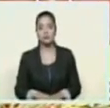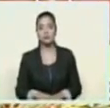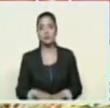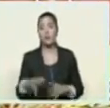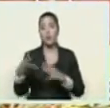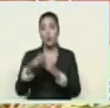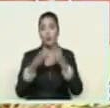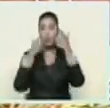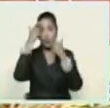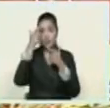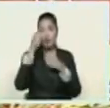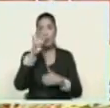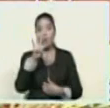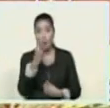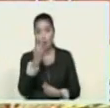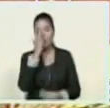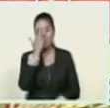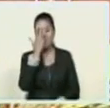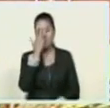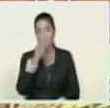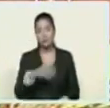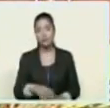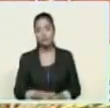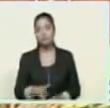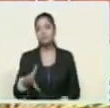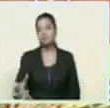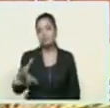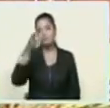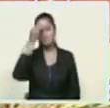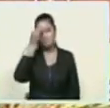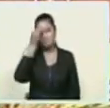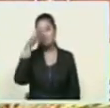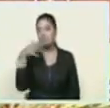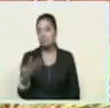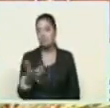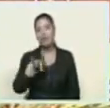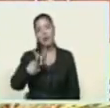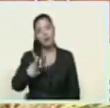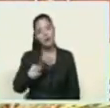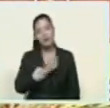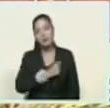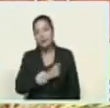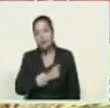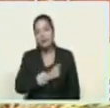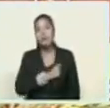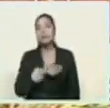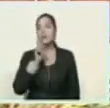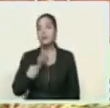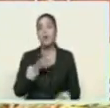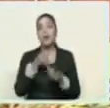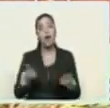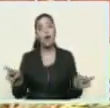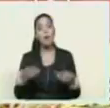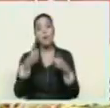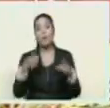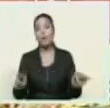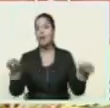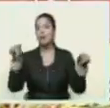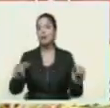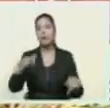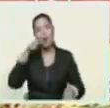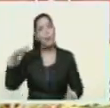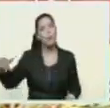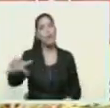con xavi del 4 de febrero aprendimos a querer y apreciar la música del llano